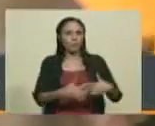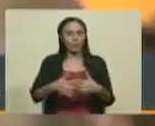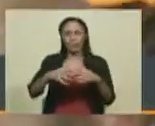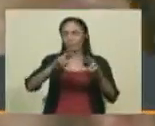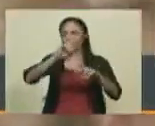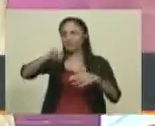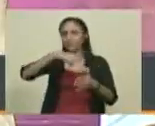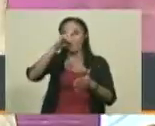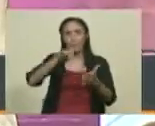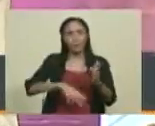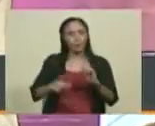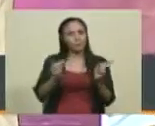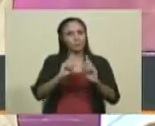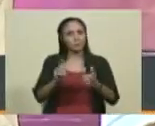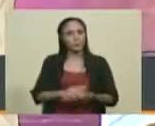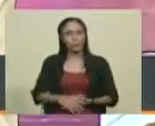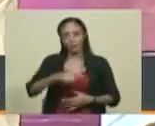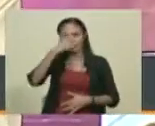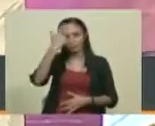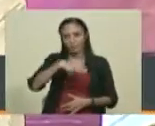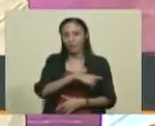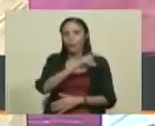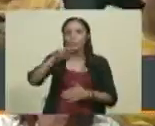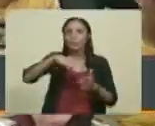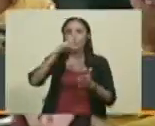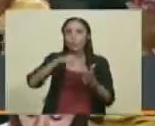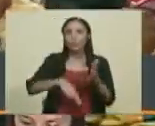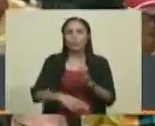nos vamos a arrodillar a nadie, jamás.